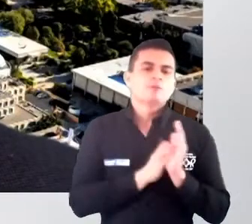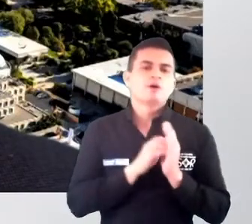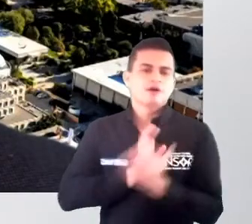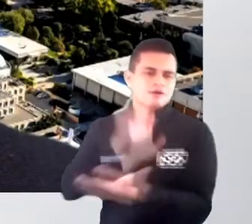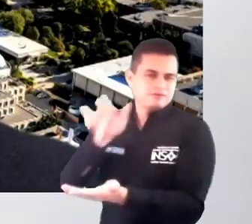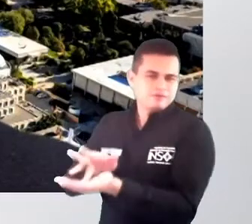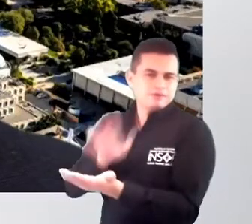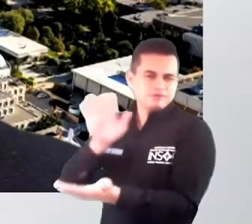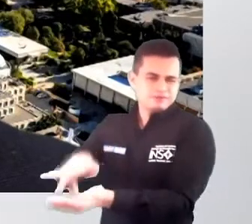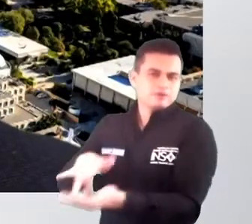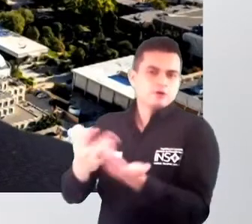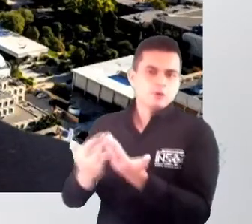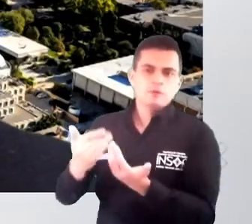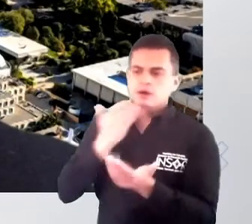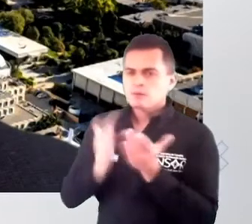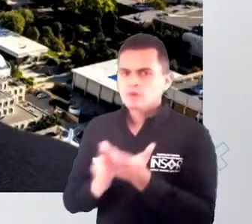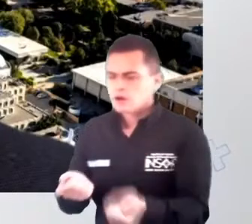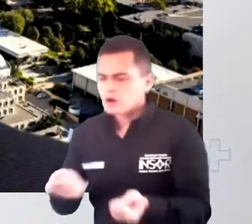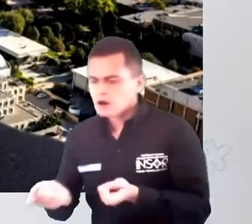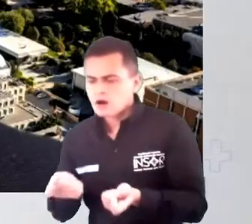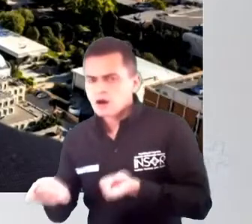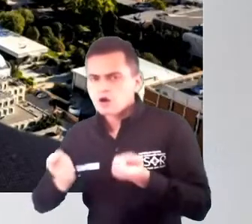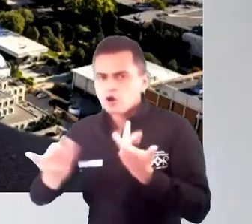la evaluación que es